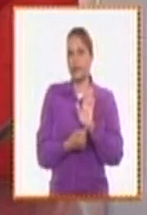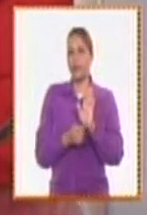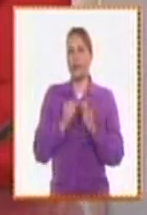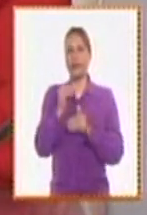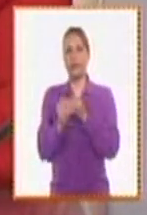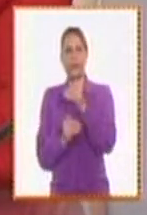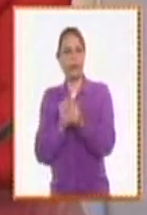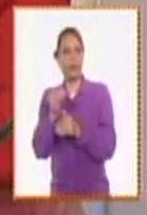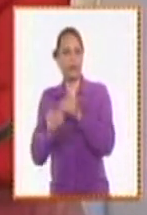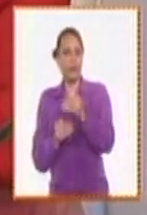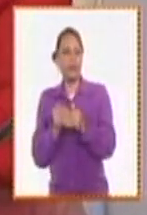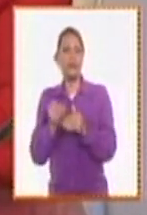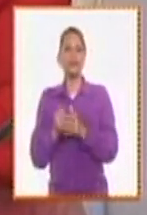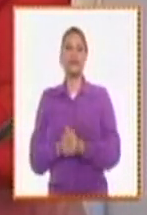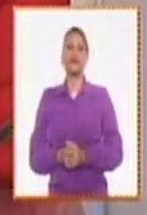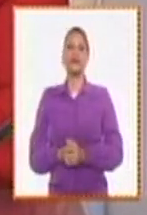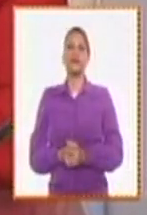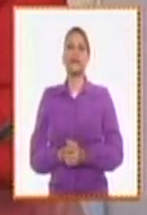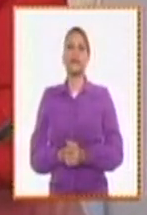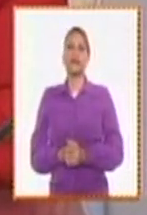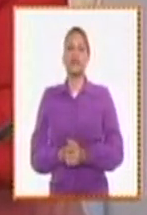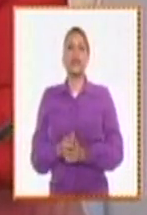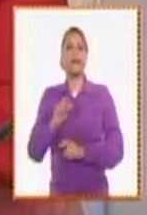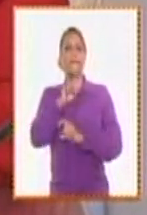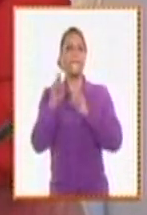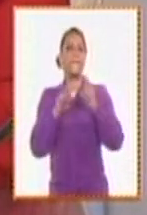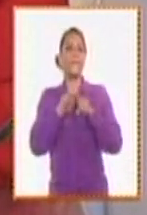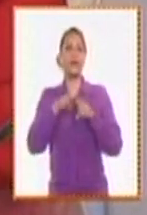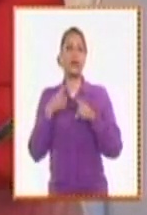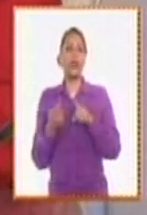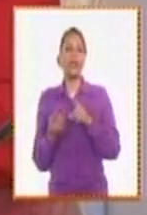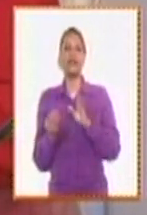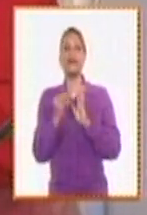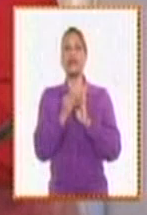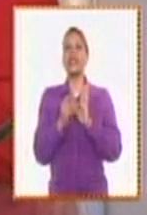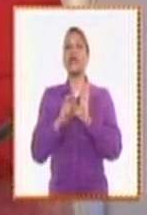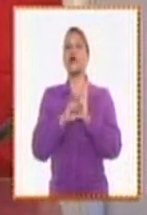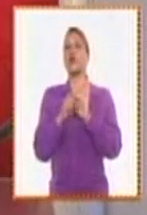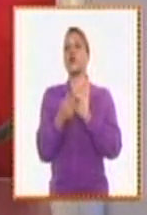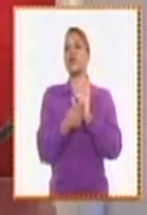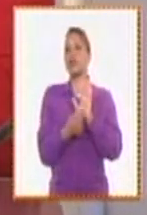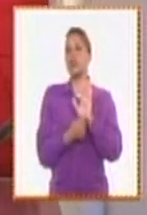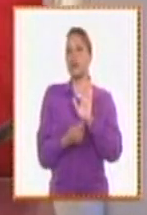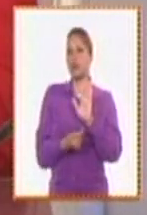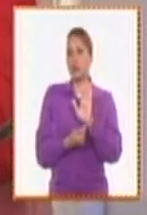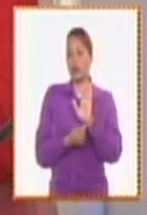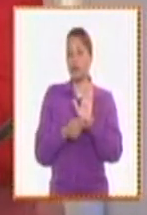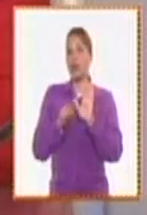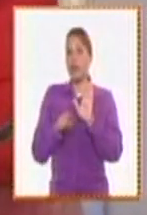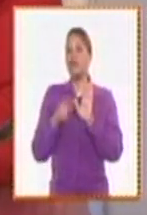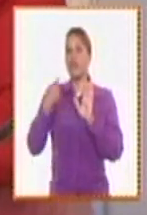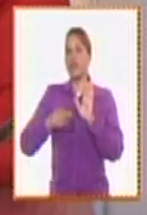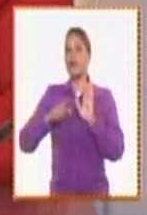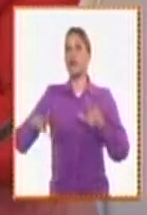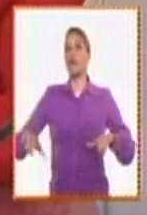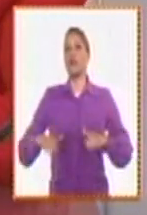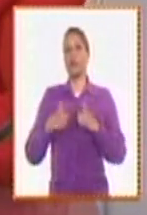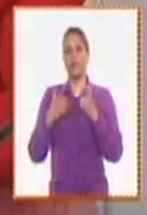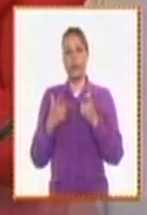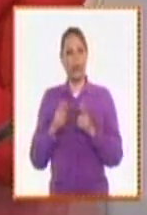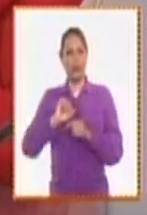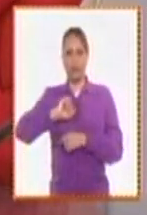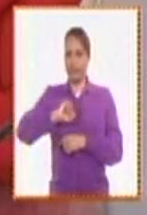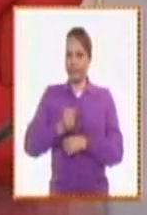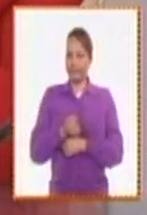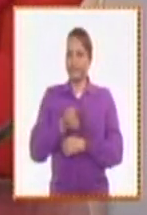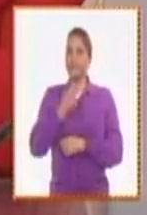hablábamos ahorita, y porque están establecidos en la Constitución y en las leyes penales, y esas cuestiones hay que cumplirlas, evidentemente, para